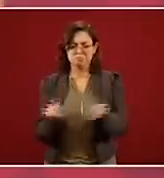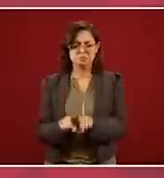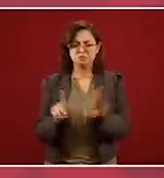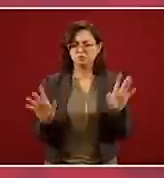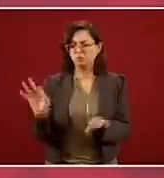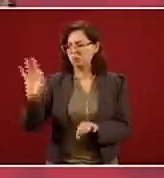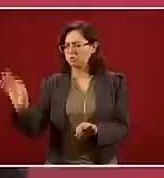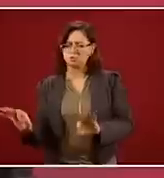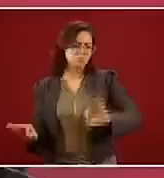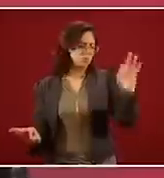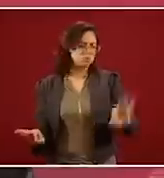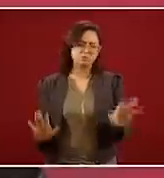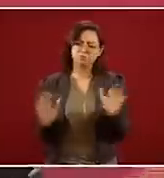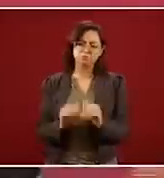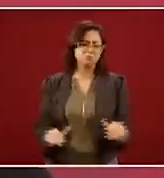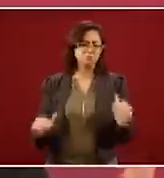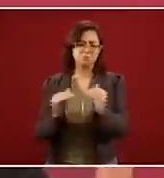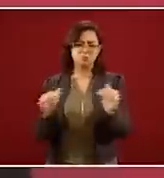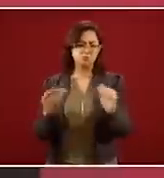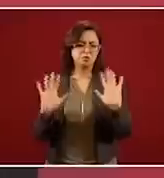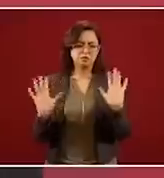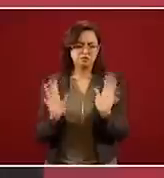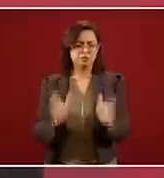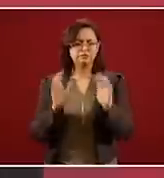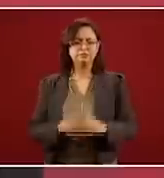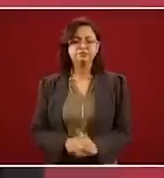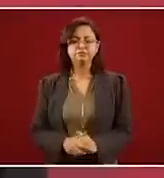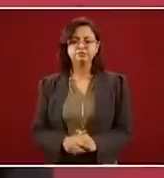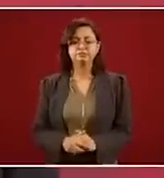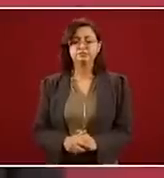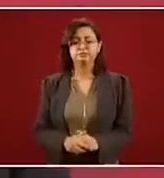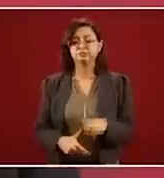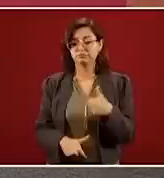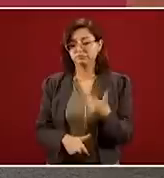La demanda futura que se pueda